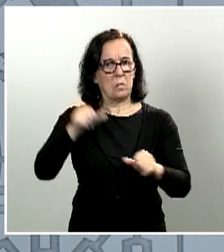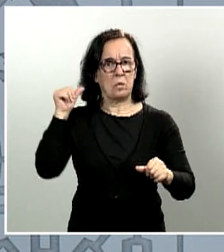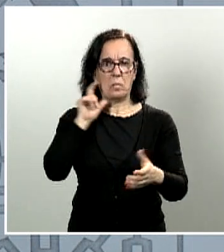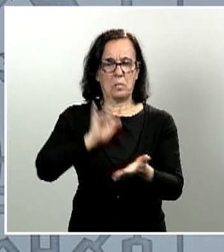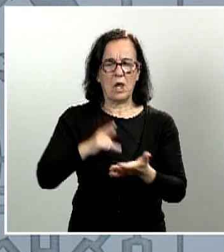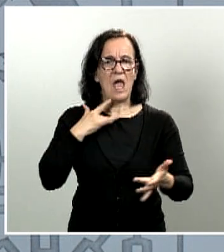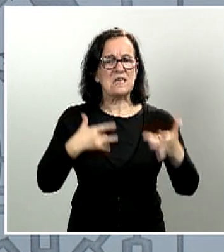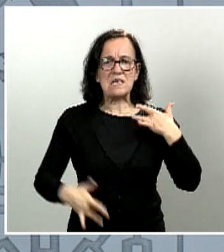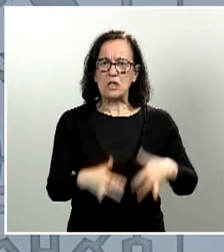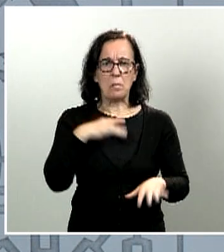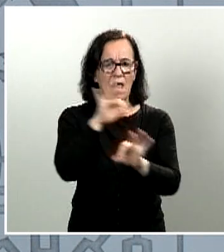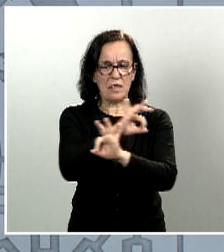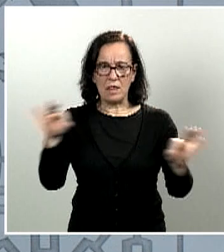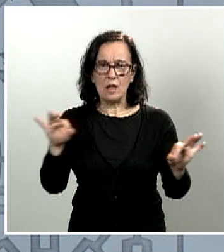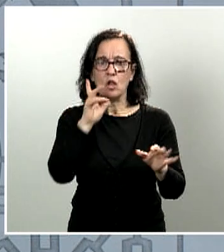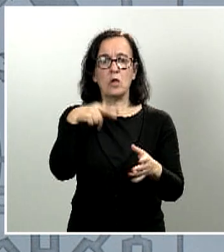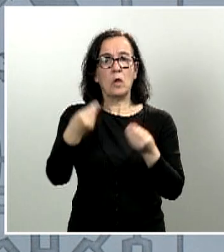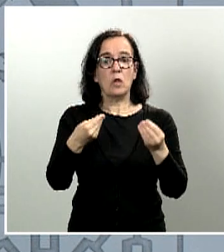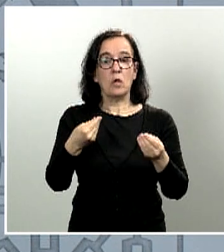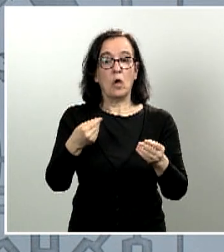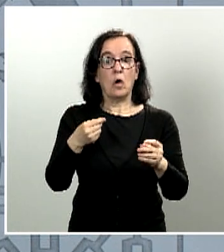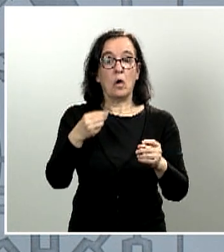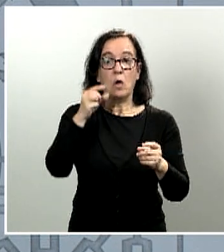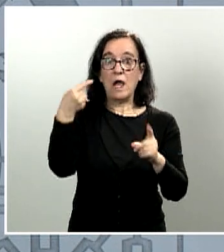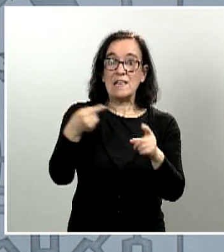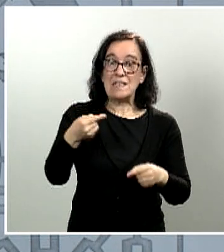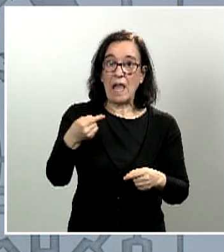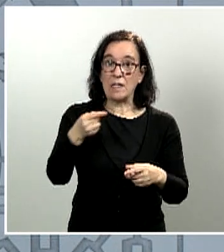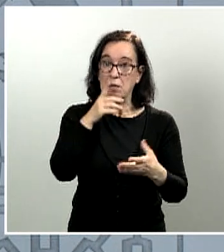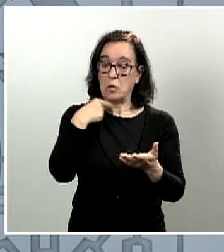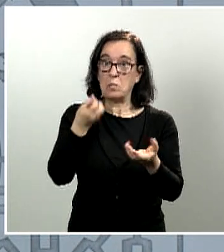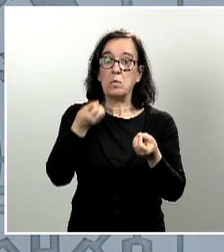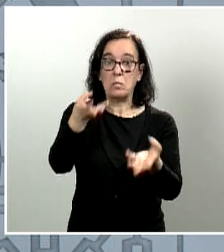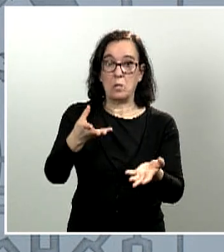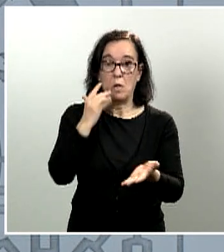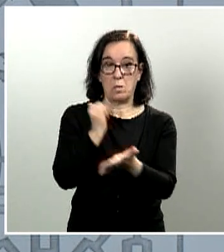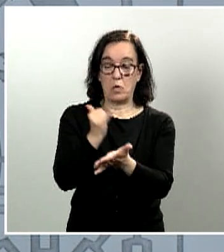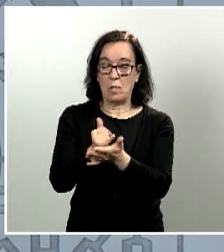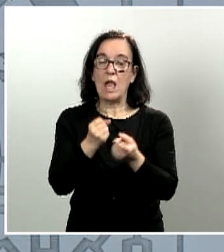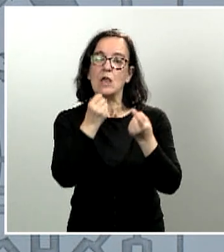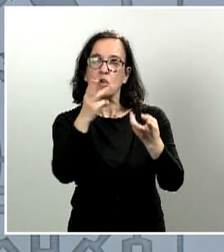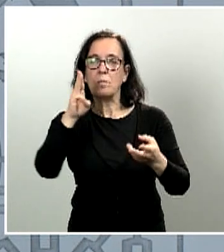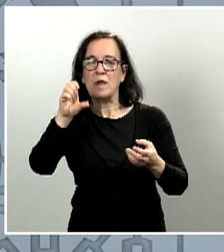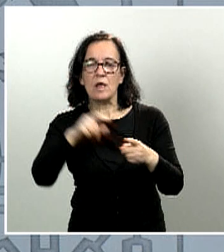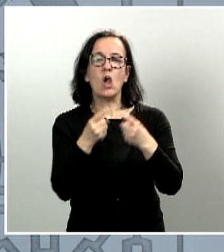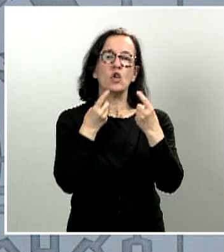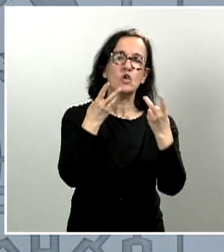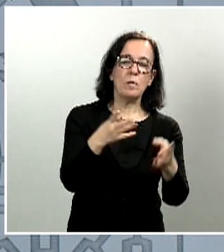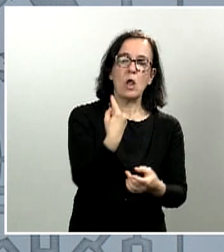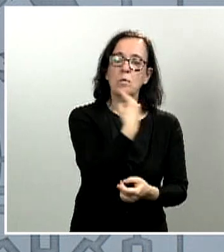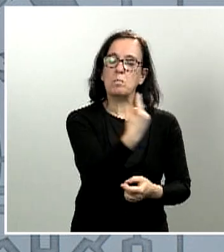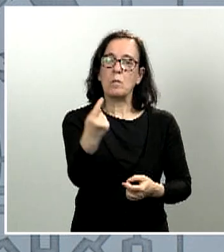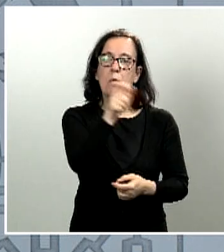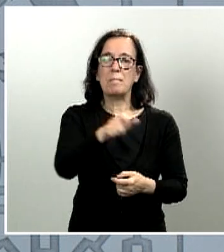sintomatología y que posteriormente dan negativos, y por lo tanto el número de PCRs, el número de casos y el número de PCRs por persona son